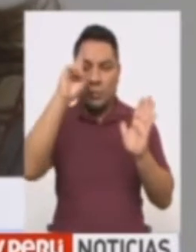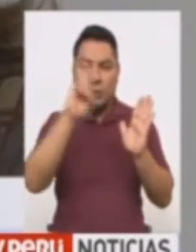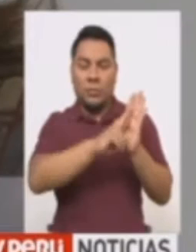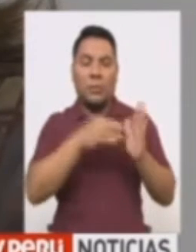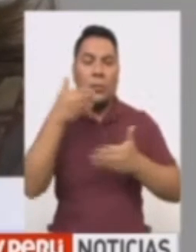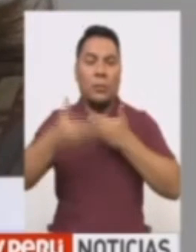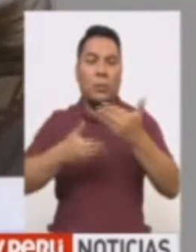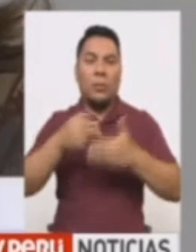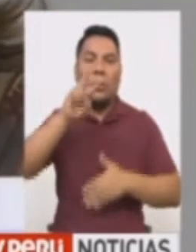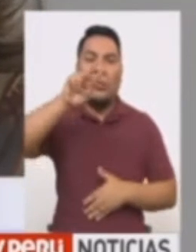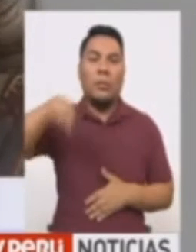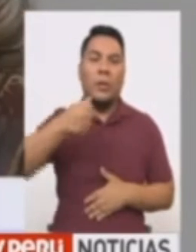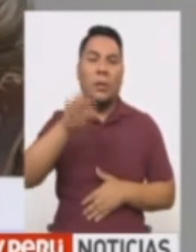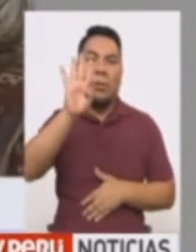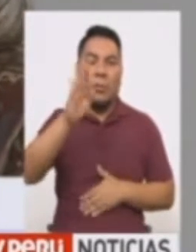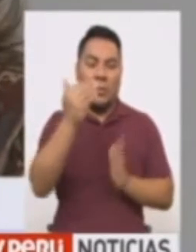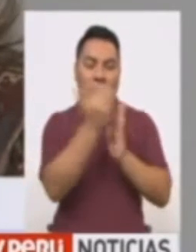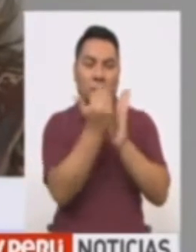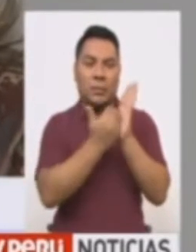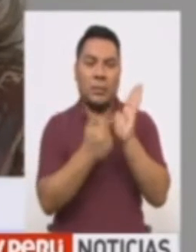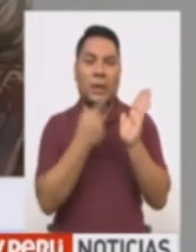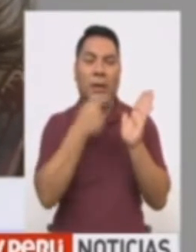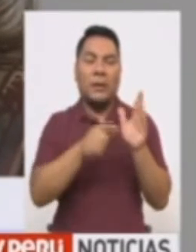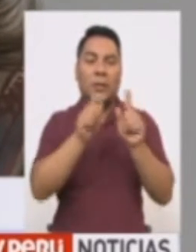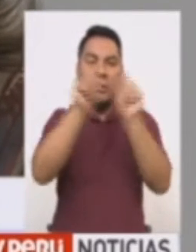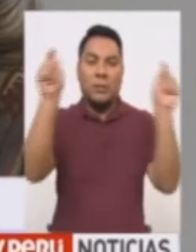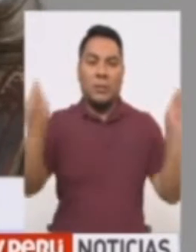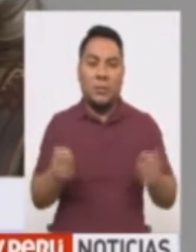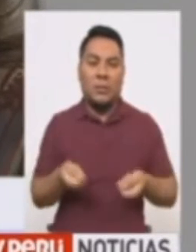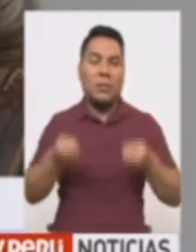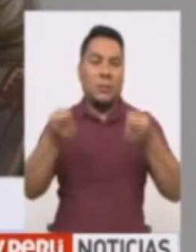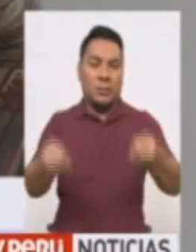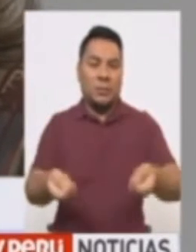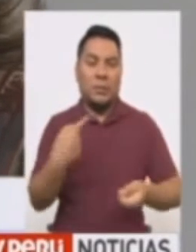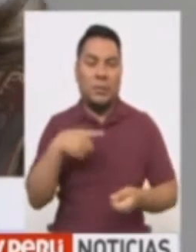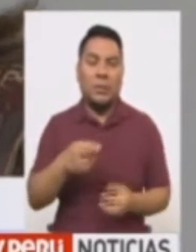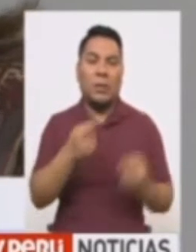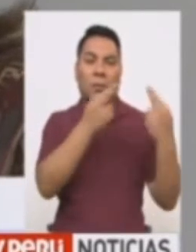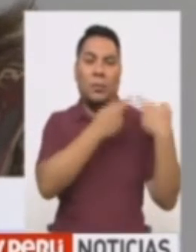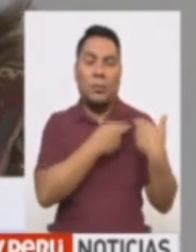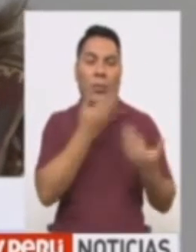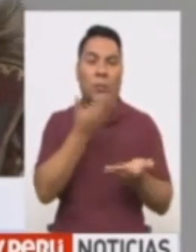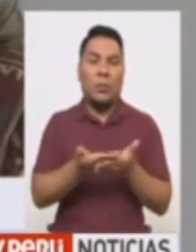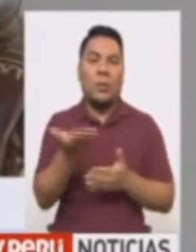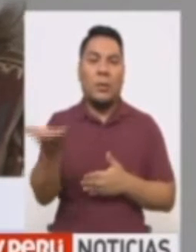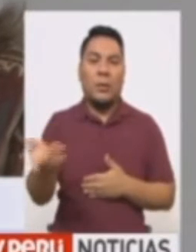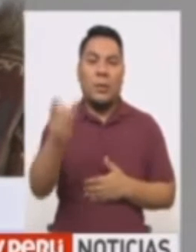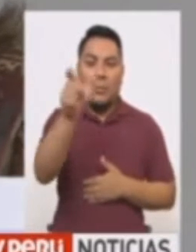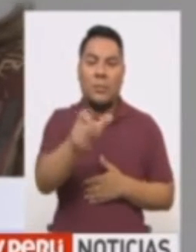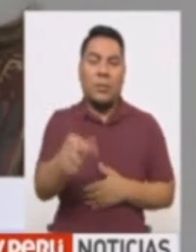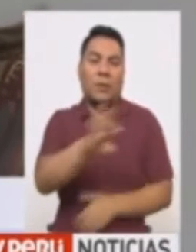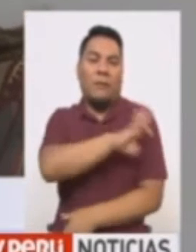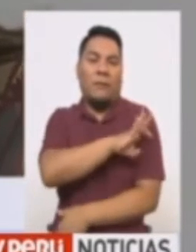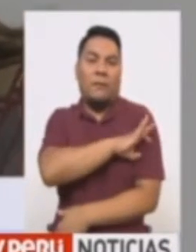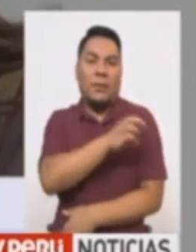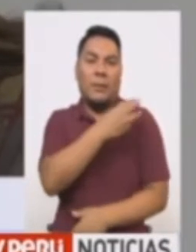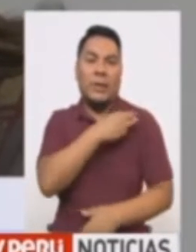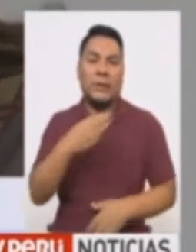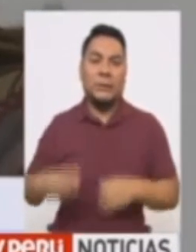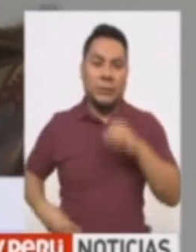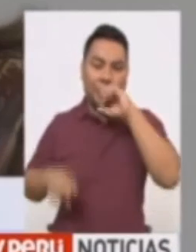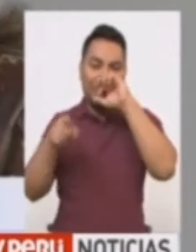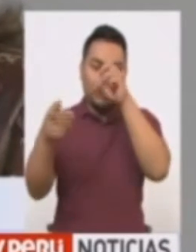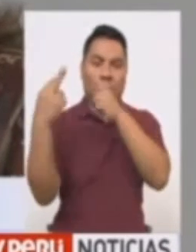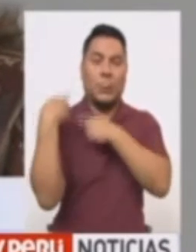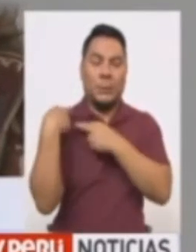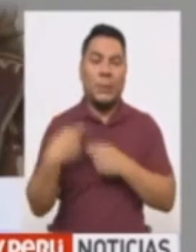Procesal de 2004 que le da la titularidad de la acción penal y de la carga de la prueba a los señores fiscales del Ministerio Público. Entre